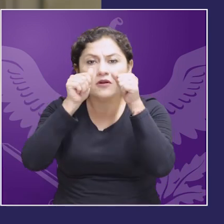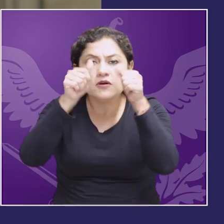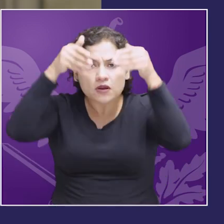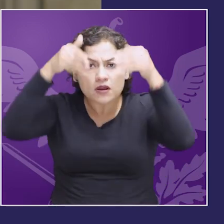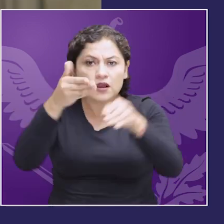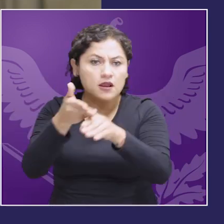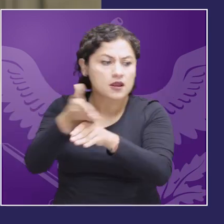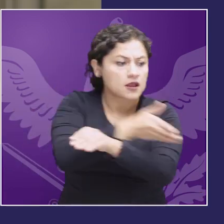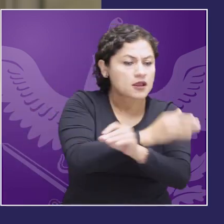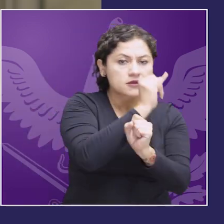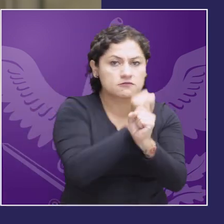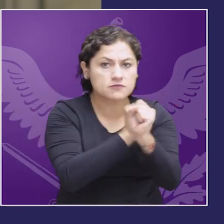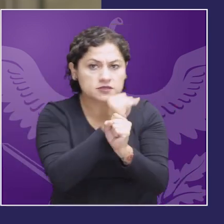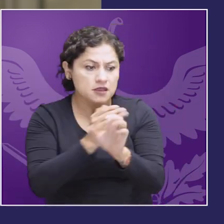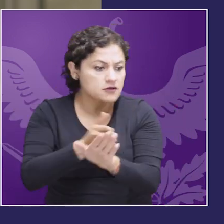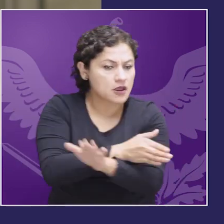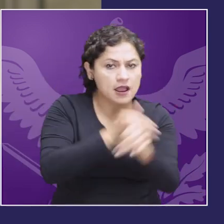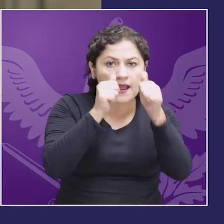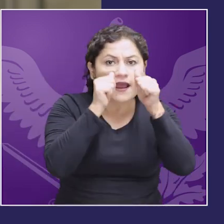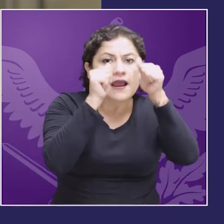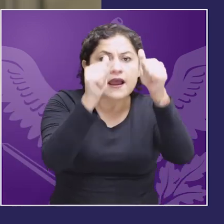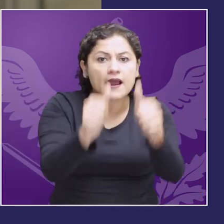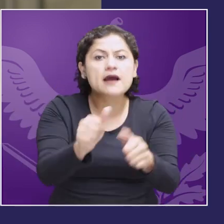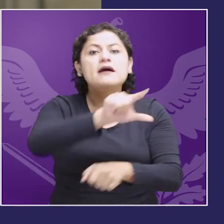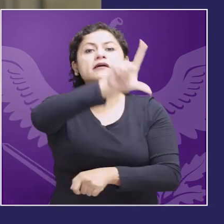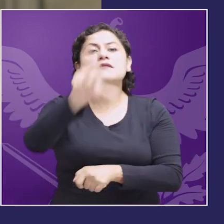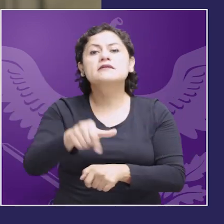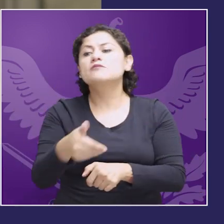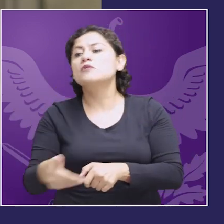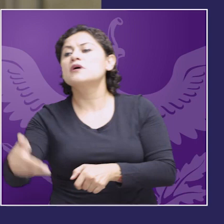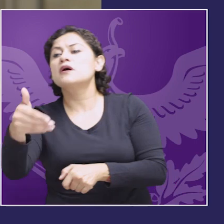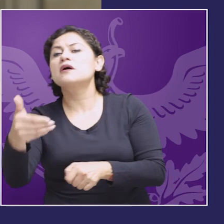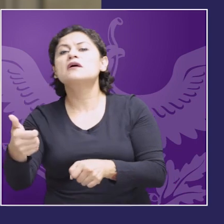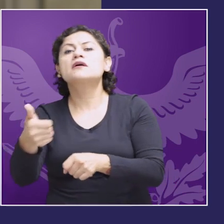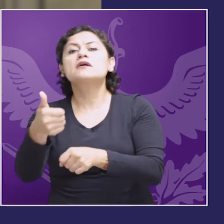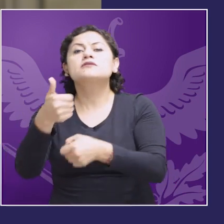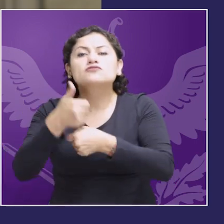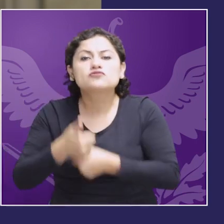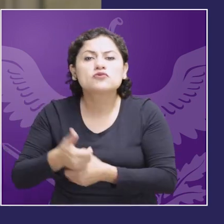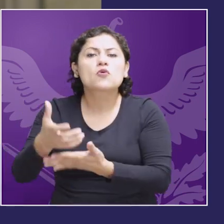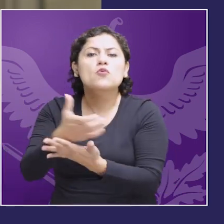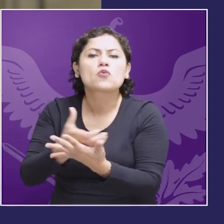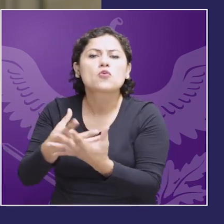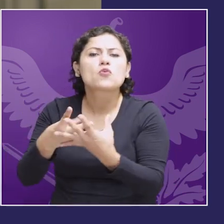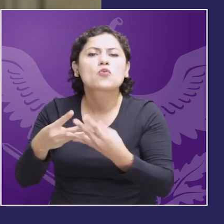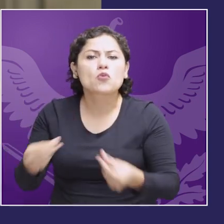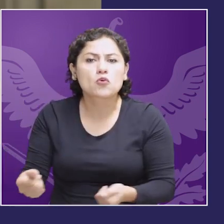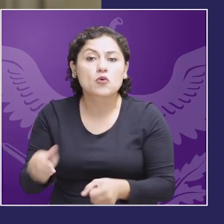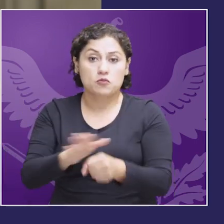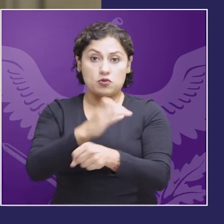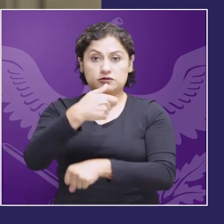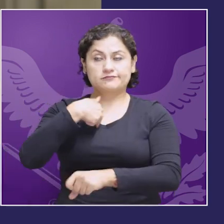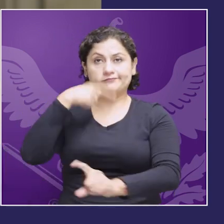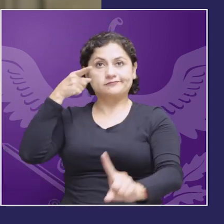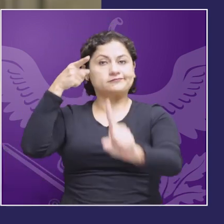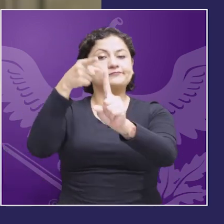prevención, en la investigación, como ya se dijo, en la reparación, que es tan importante, y yo creo que a mi juicio eso apunta en la dirección